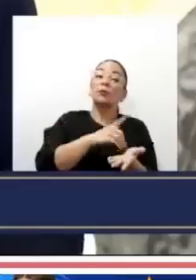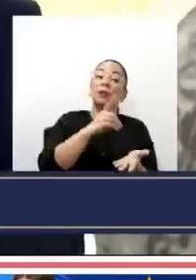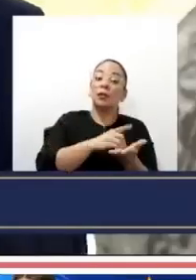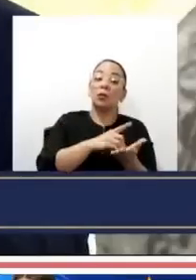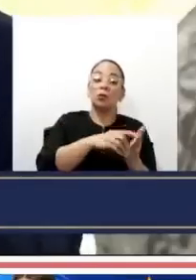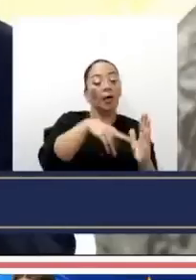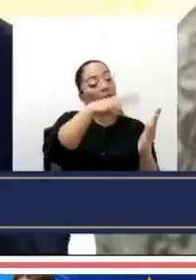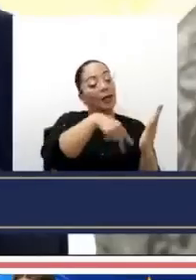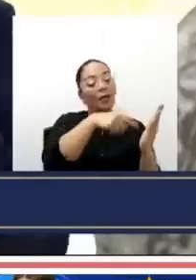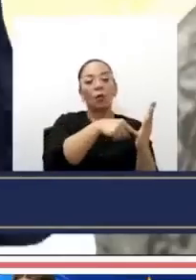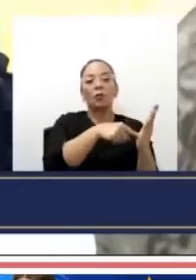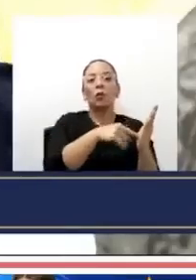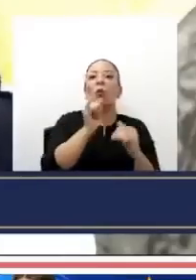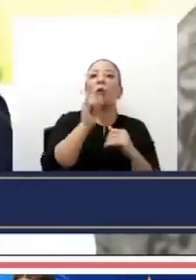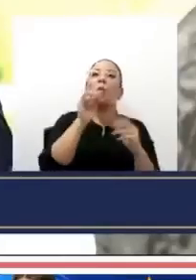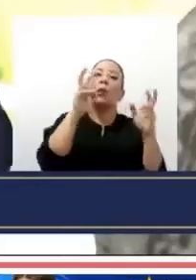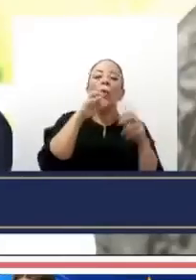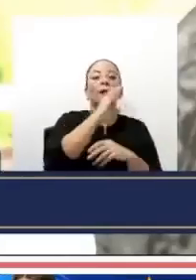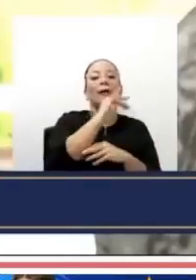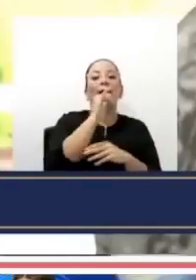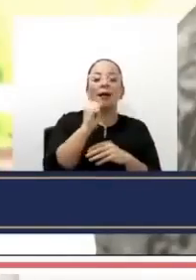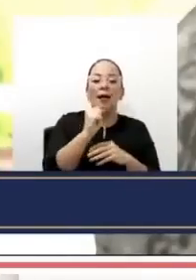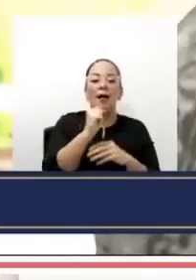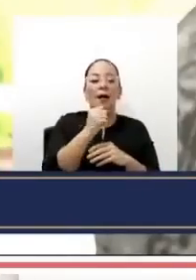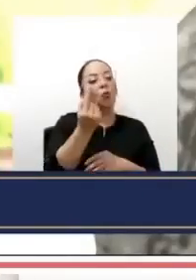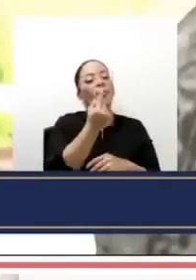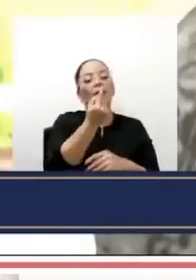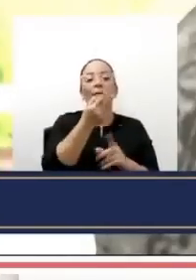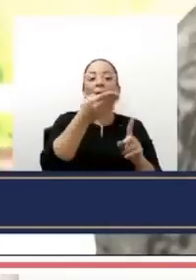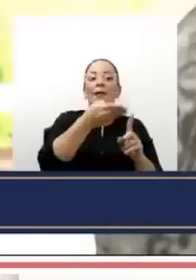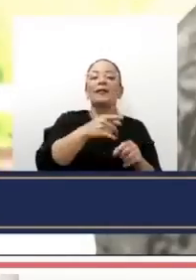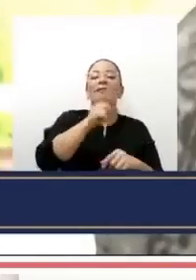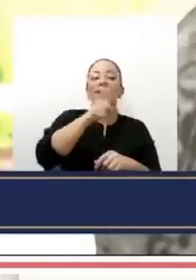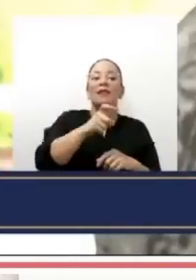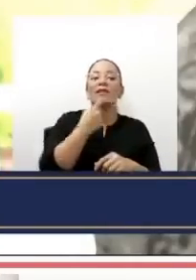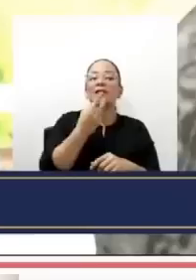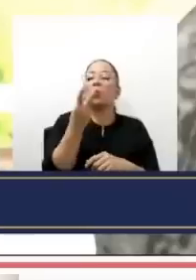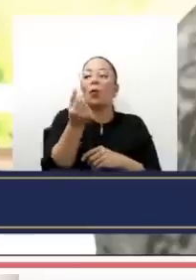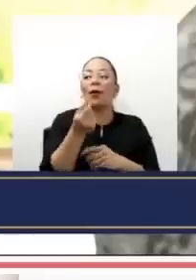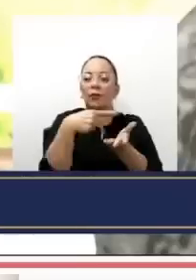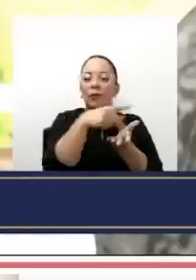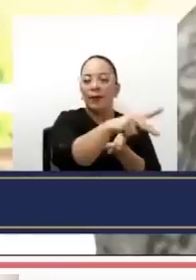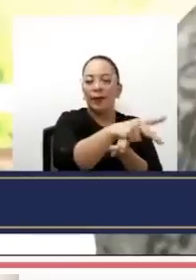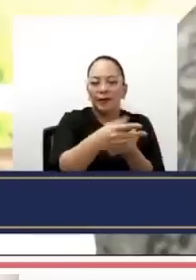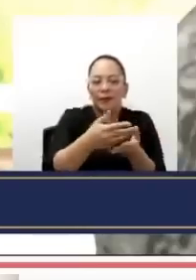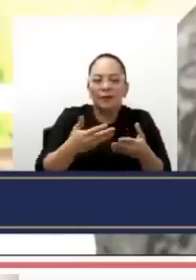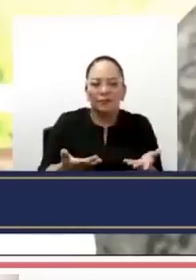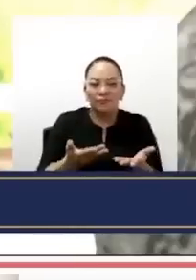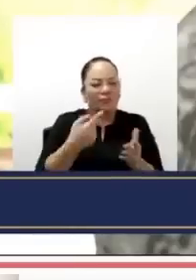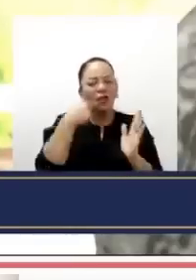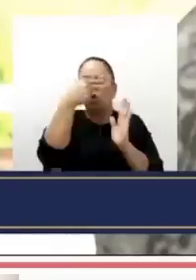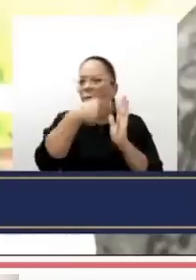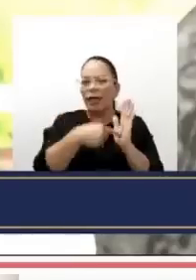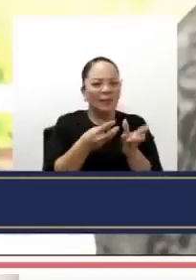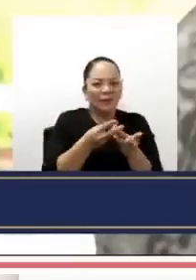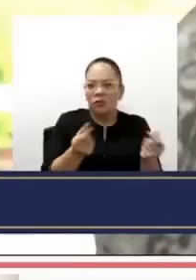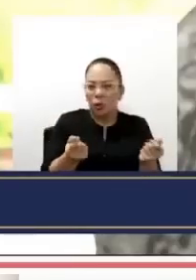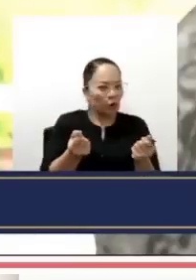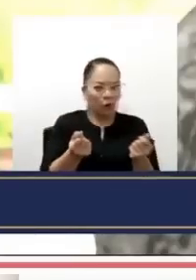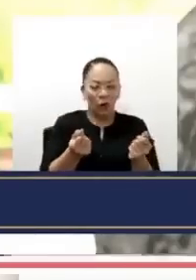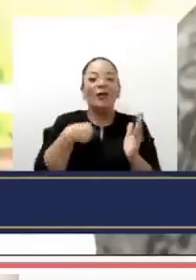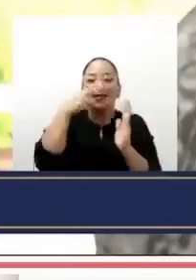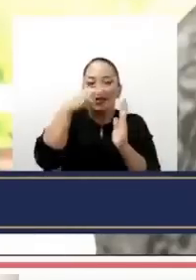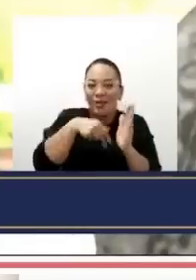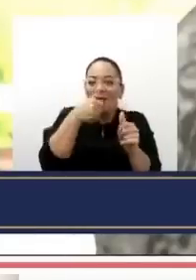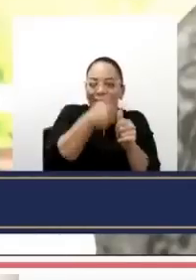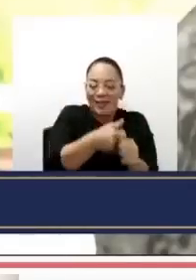ese voto como que la Caja es la que unilateralmente debe decir cuánto es el monto, cuando el voto lo que dice, y estoy leyéndolo